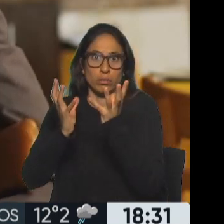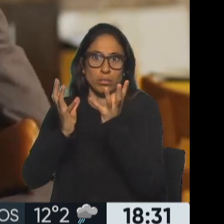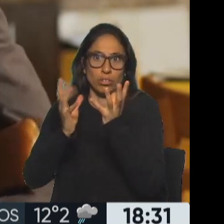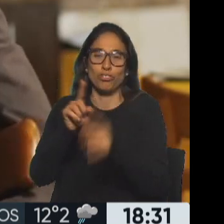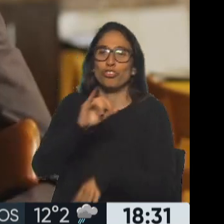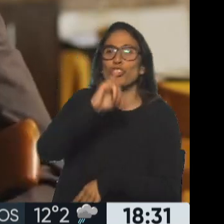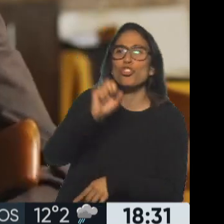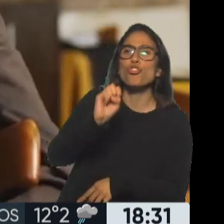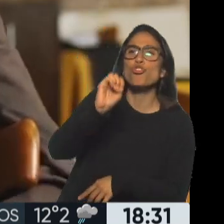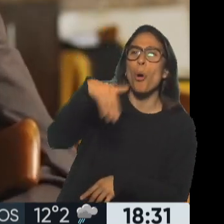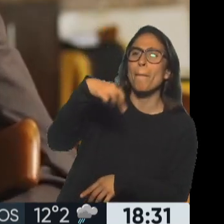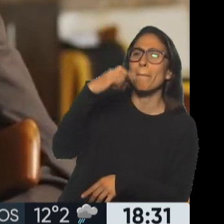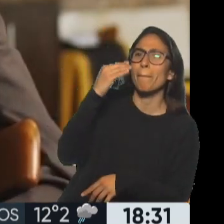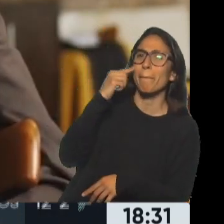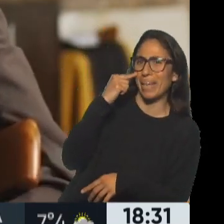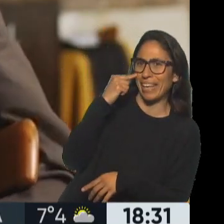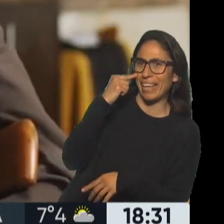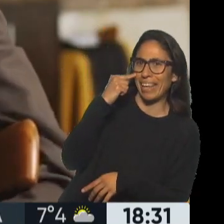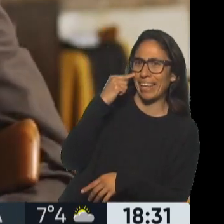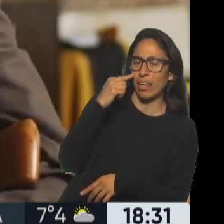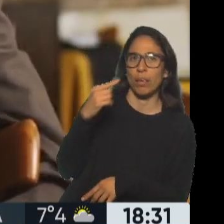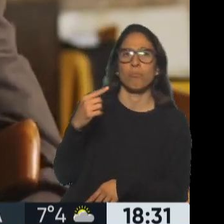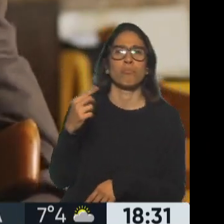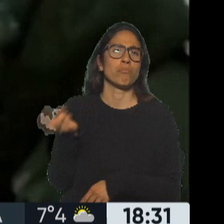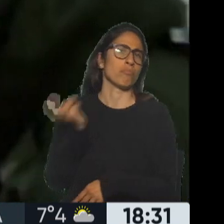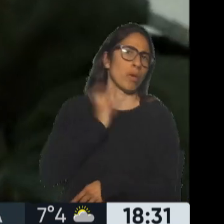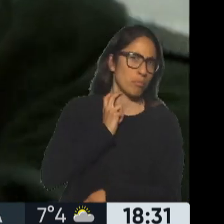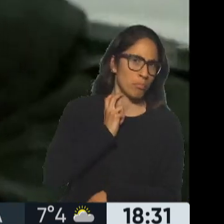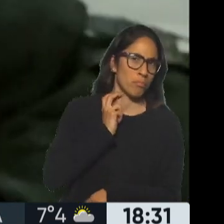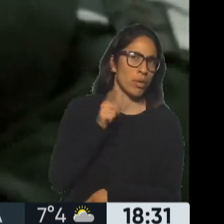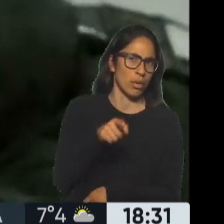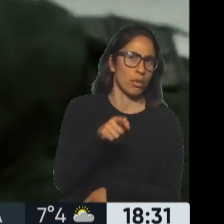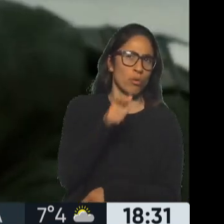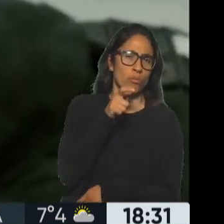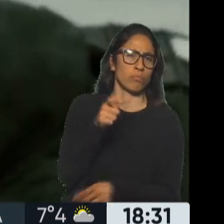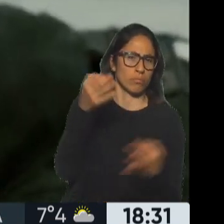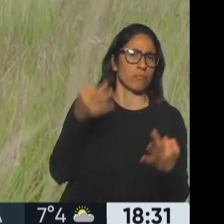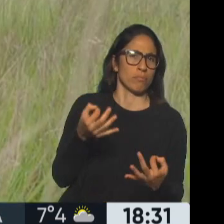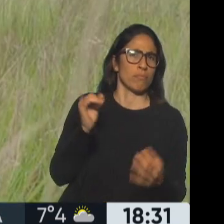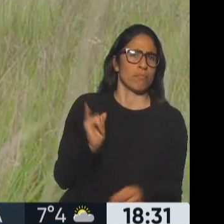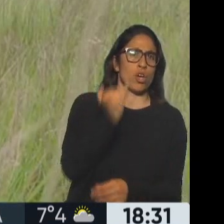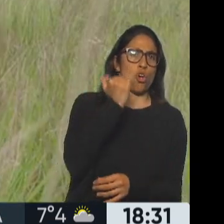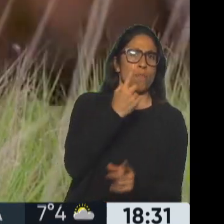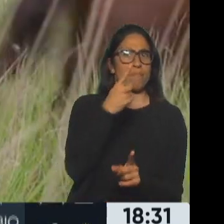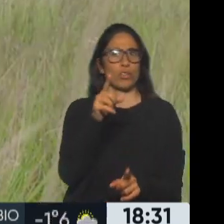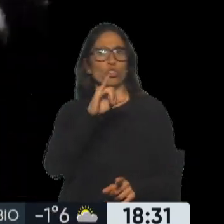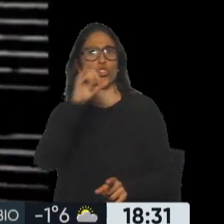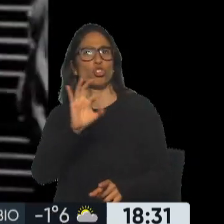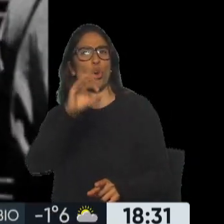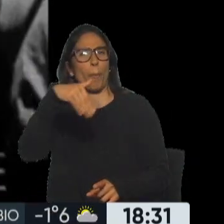Vampiros hubiese sido una buena respuesta, pero los zombies le ganan de lejos. Acá hubo guerras e